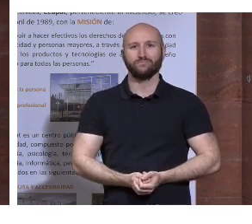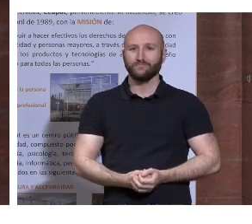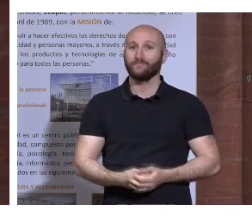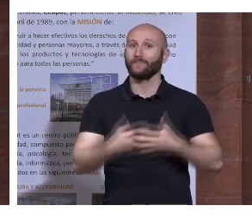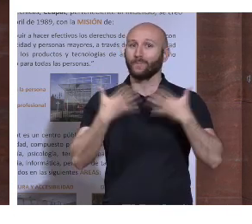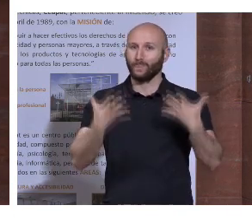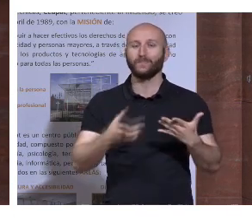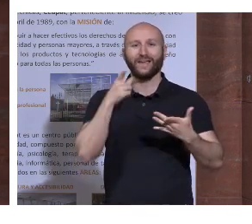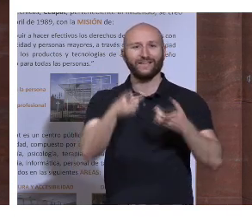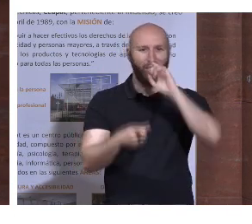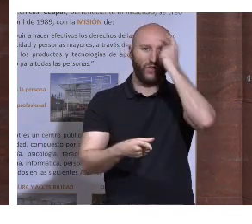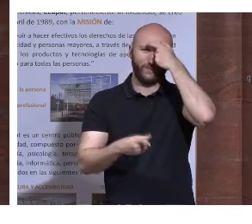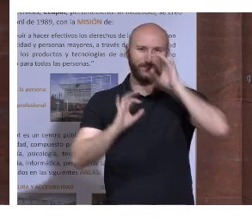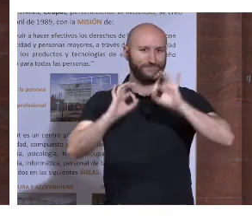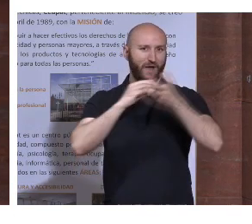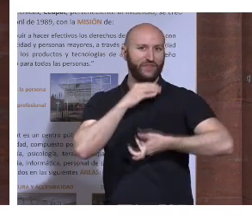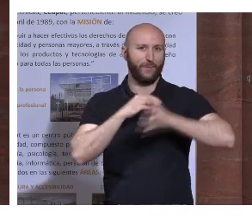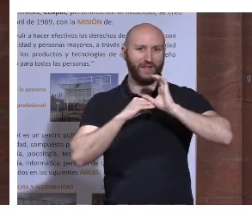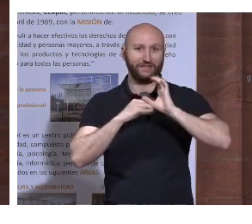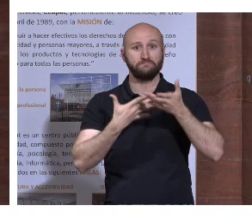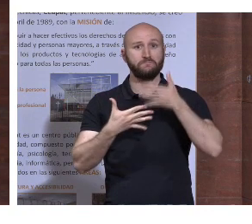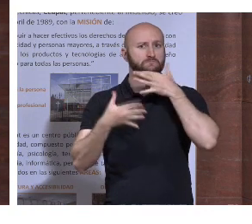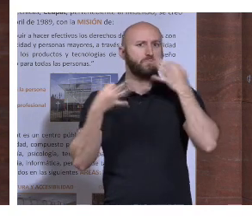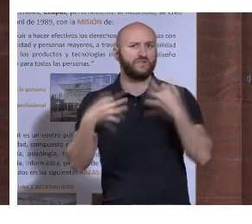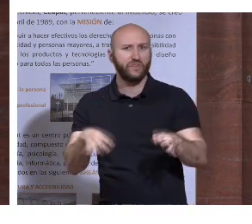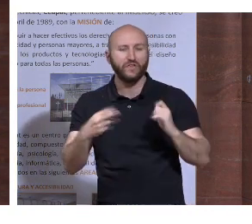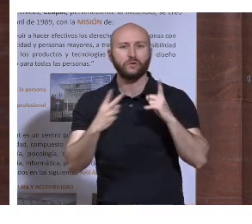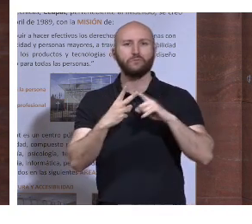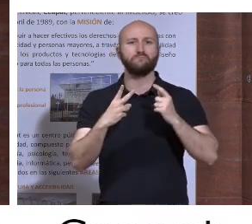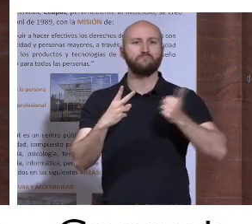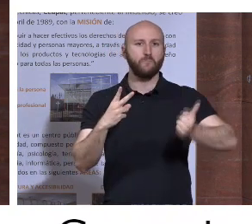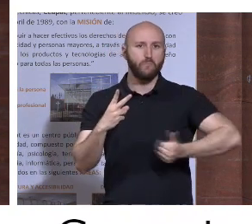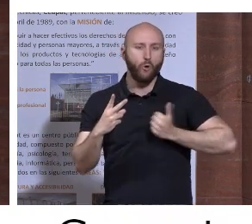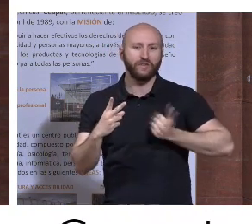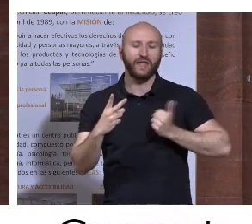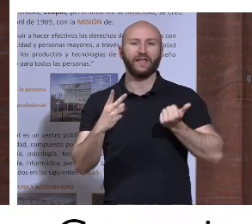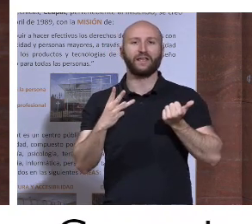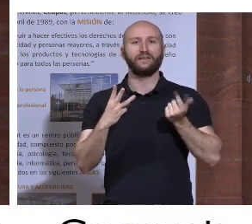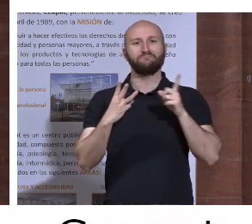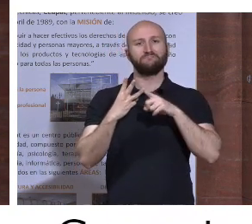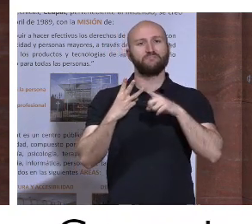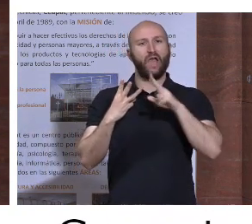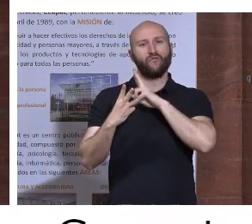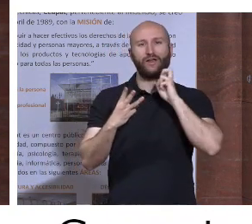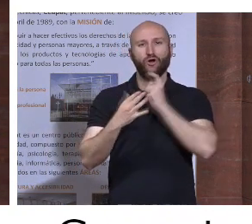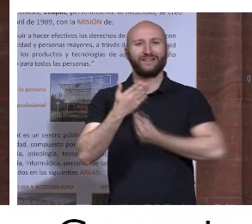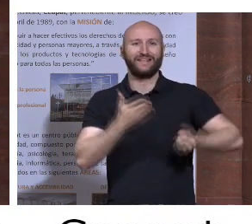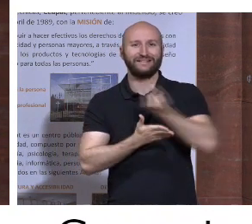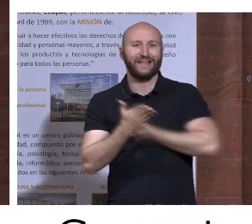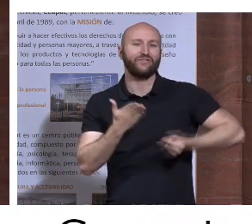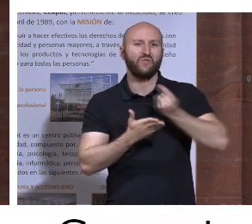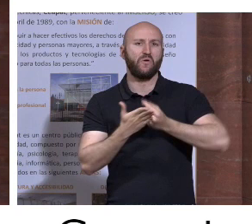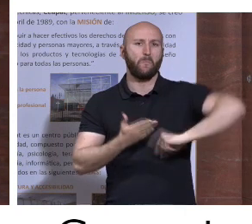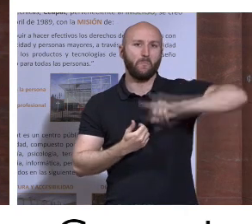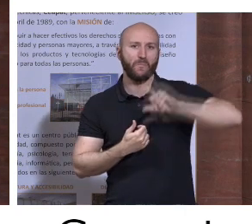Ese es el concepto de CEAPAT. Sencillo, útil, valor de diseño, bajo